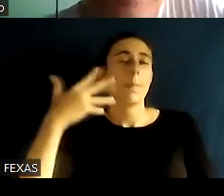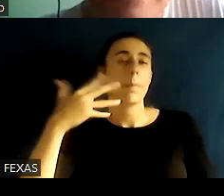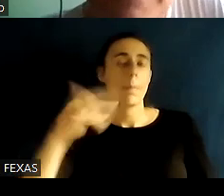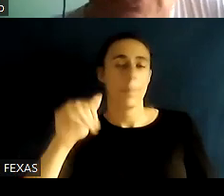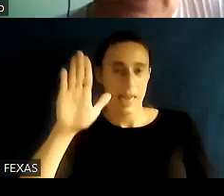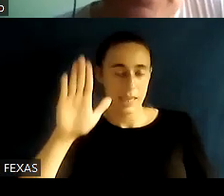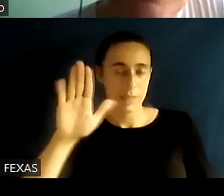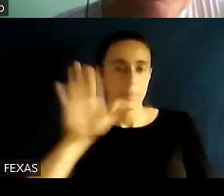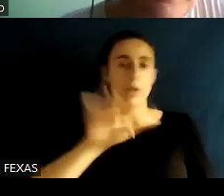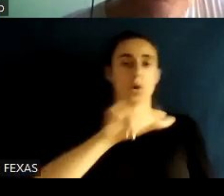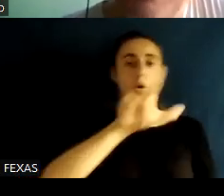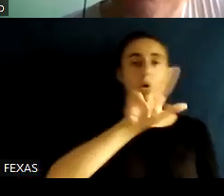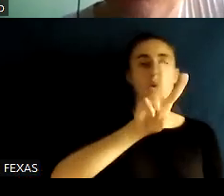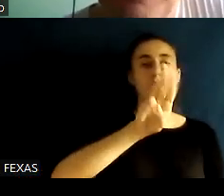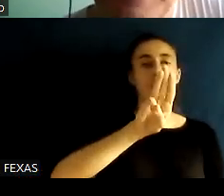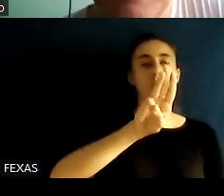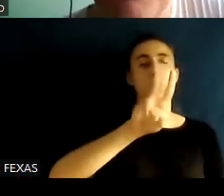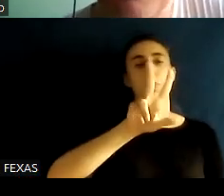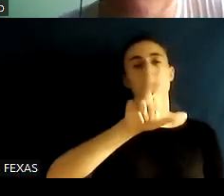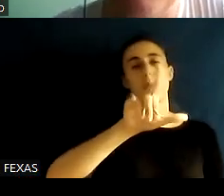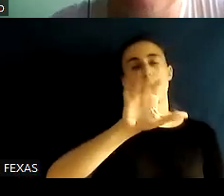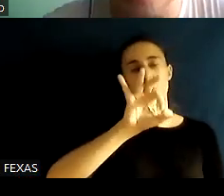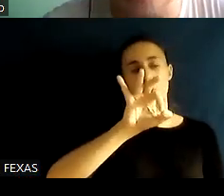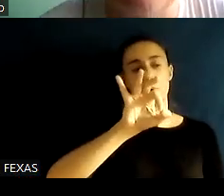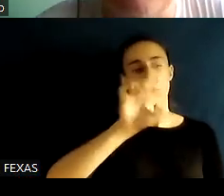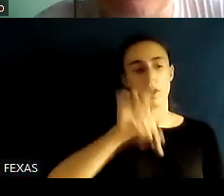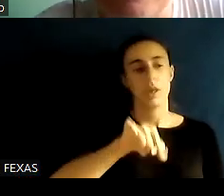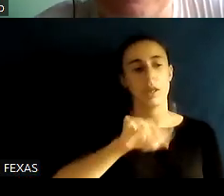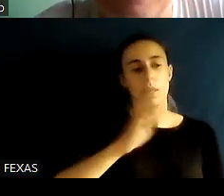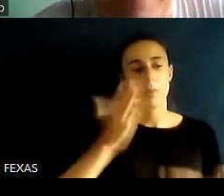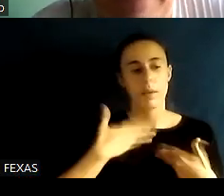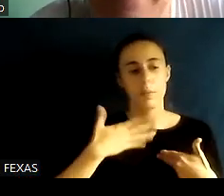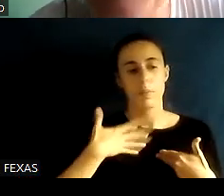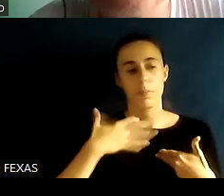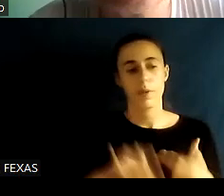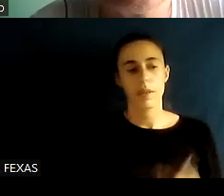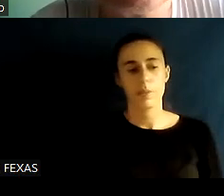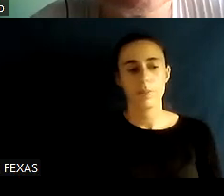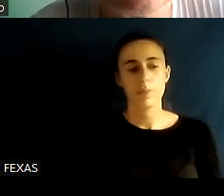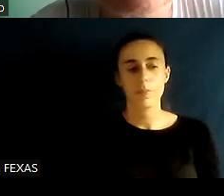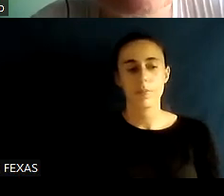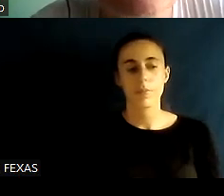como sedante hipnótico de potencia leve moderada nos puede venir también de perlas.